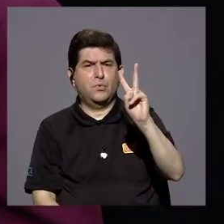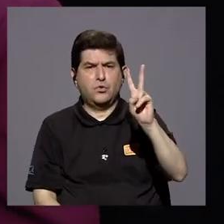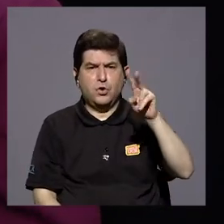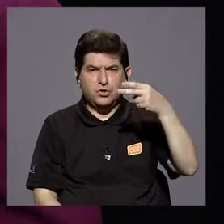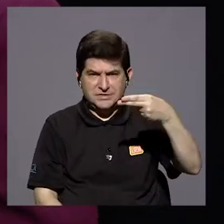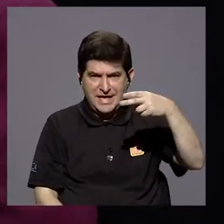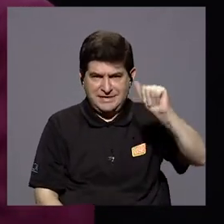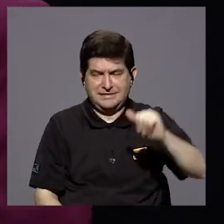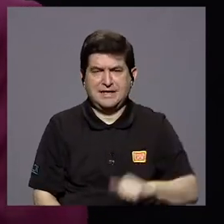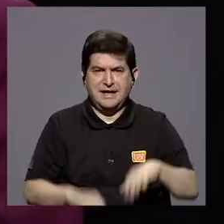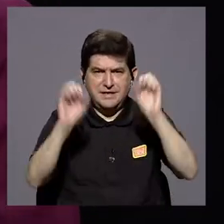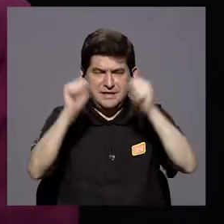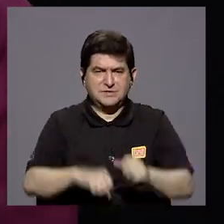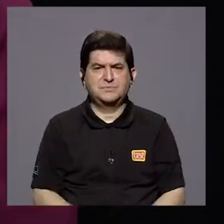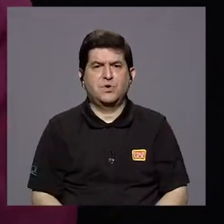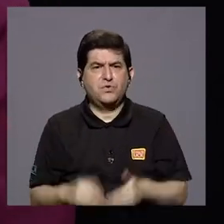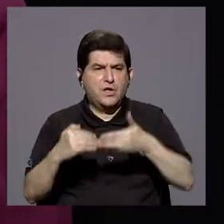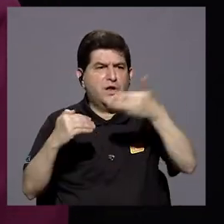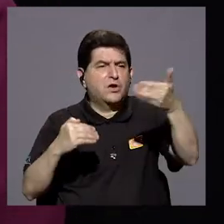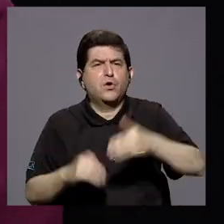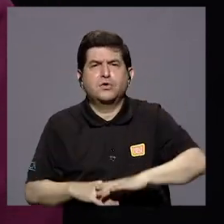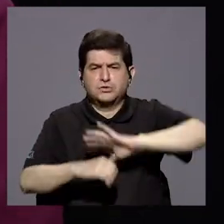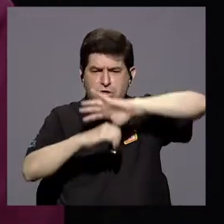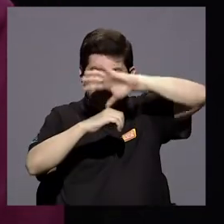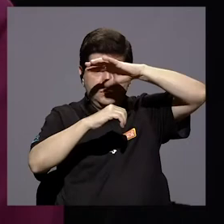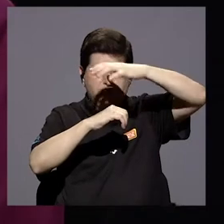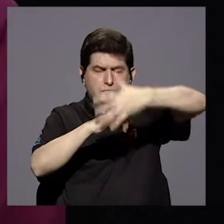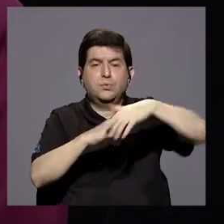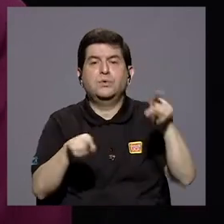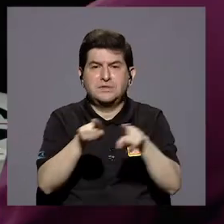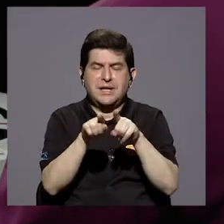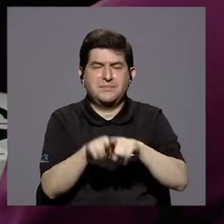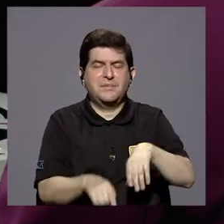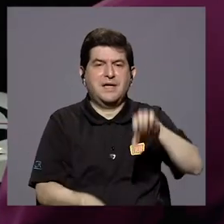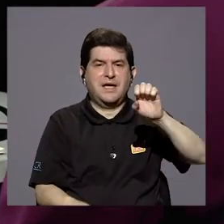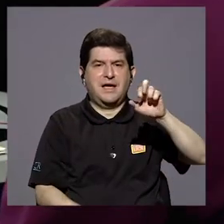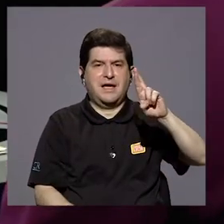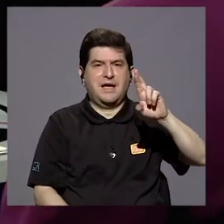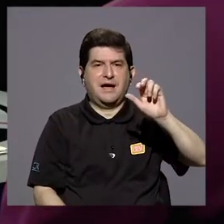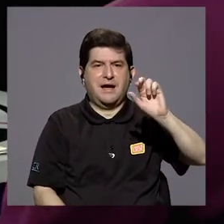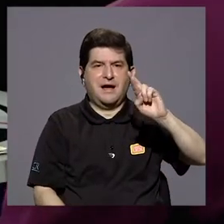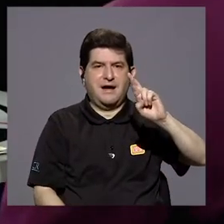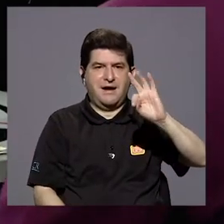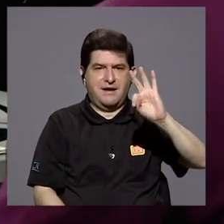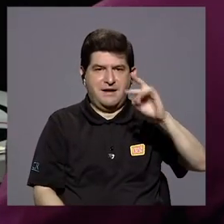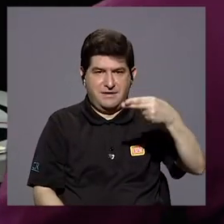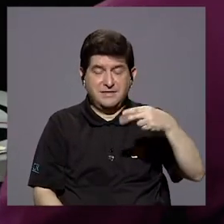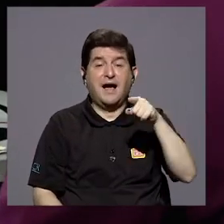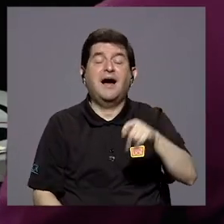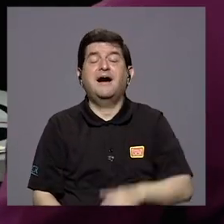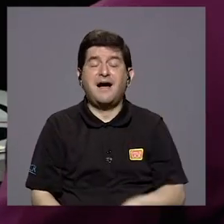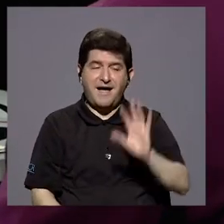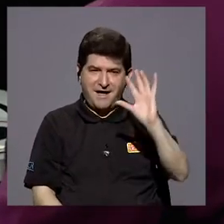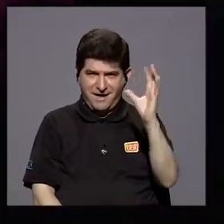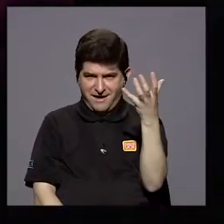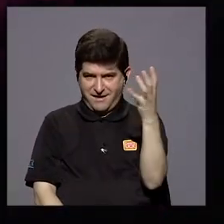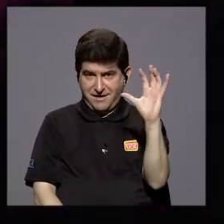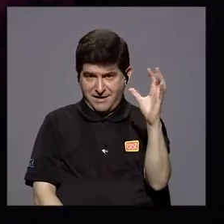recoger cosas que anden en el espacio. Sí. Eso está también en AER. El famoso radar, sí. Entonces, el famoso radar.